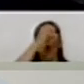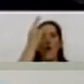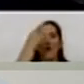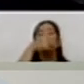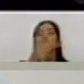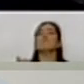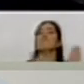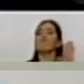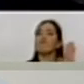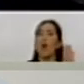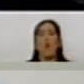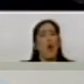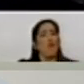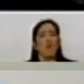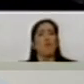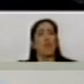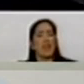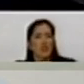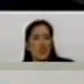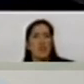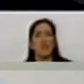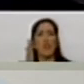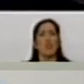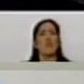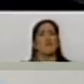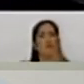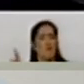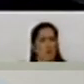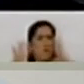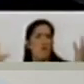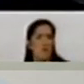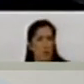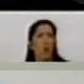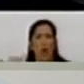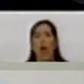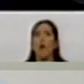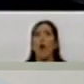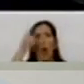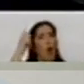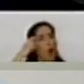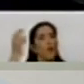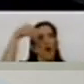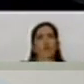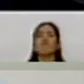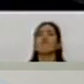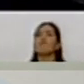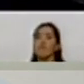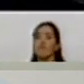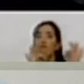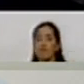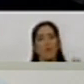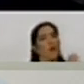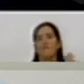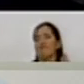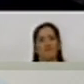otras tantas, los derechos del niño, los derechos de la humanidad, tantas resoluciones importantísimas, hoy quedan estos principios grabados en